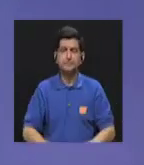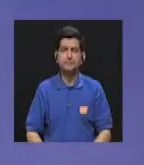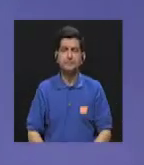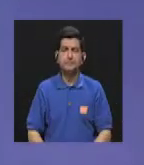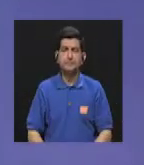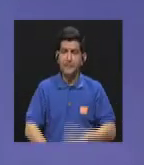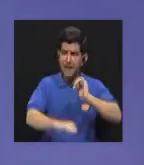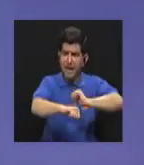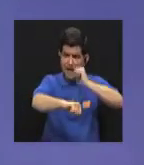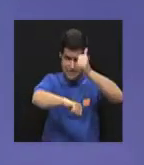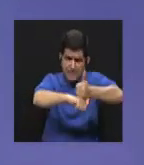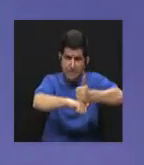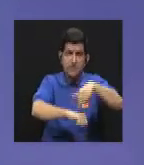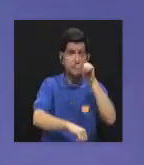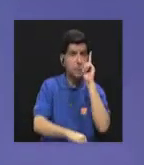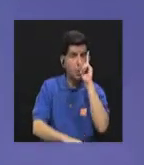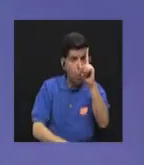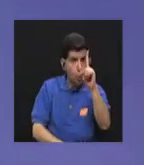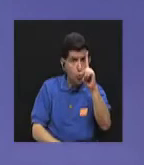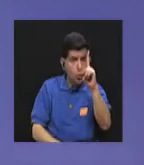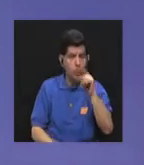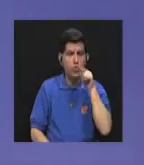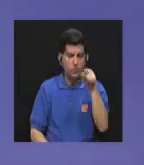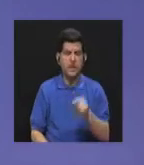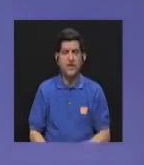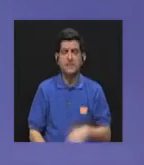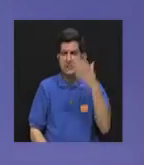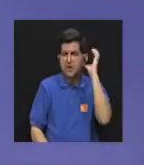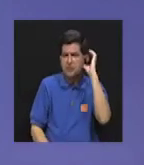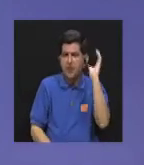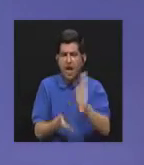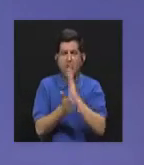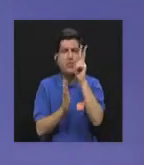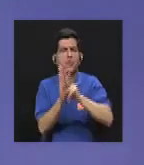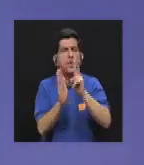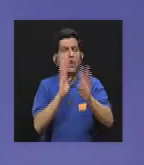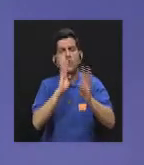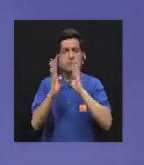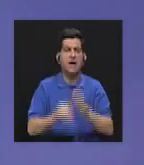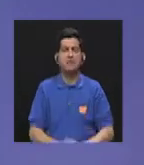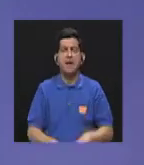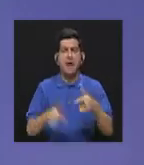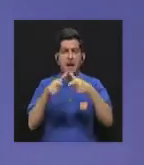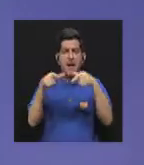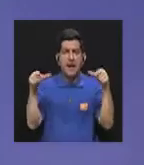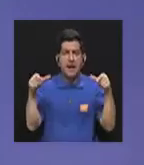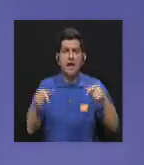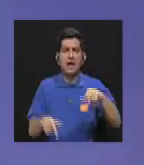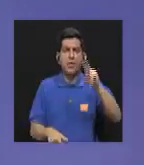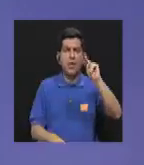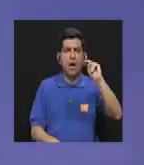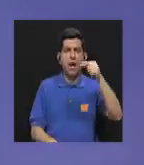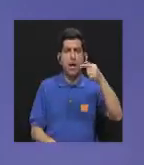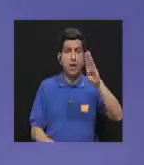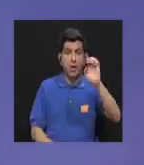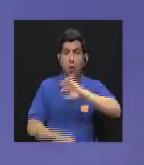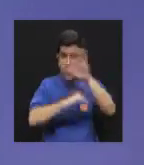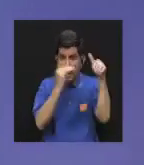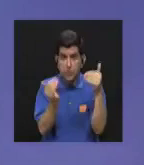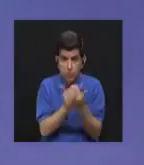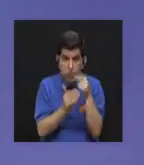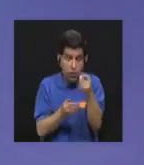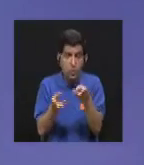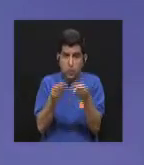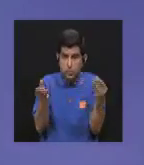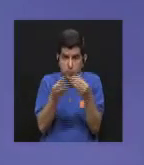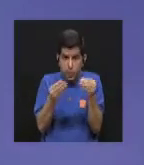Cuando se plantea que una de los radiodocumentales se va a hablar en la lengua novere, o sea, todo el radiodocumental está